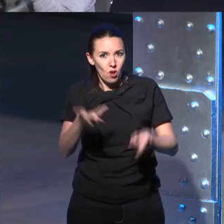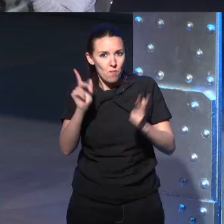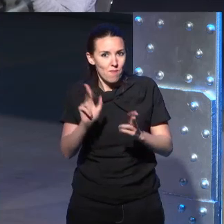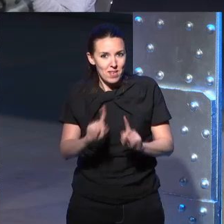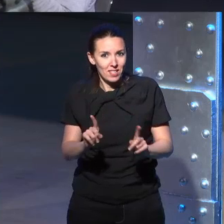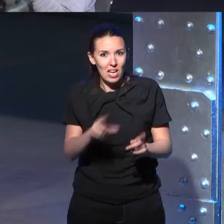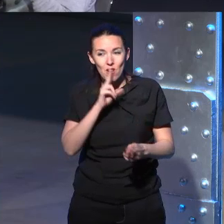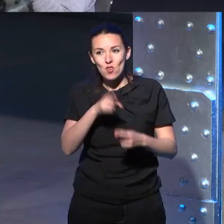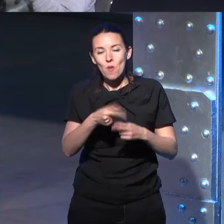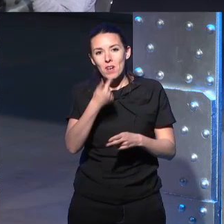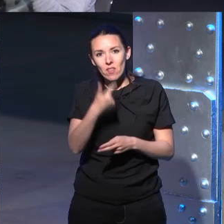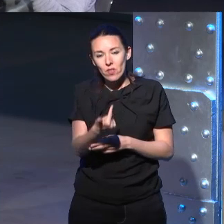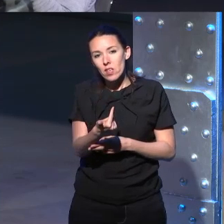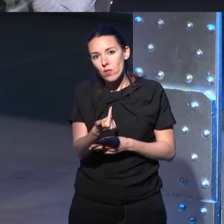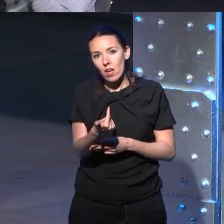que le llaman allí